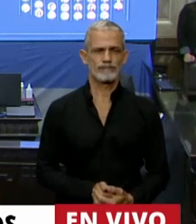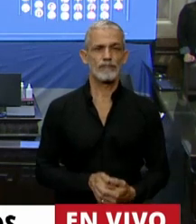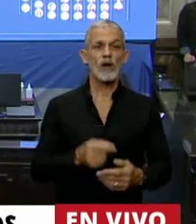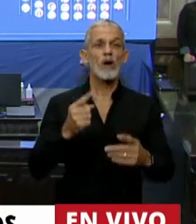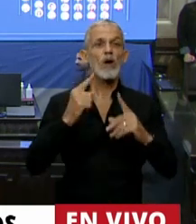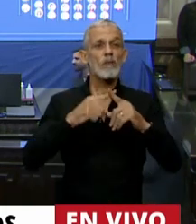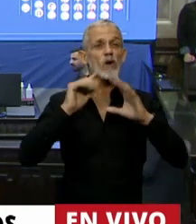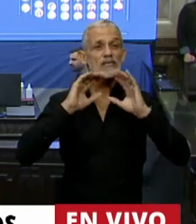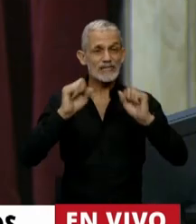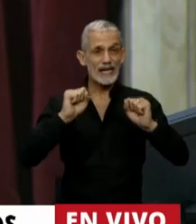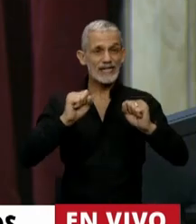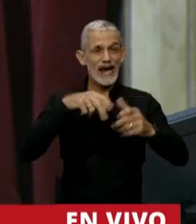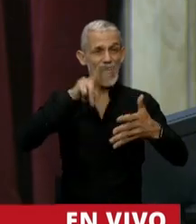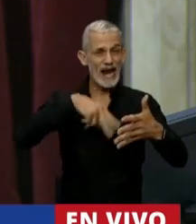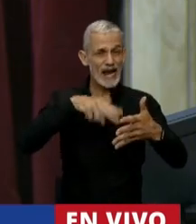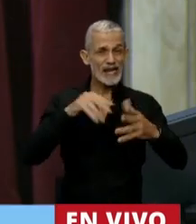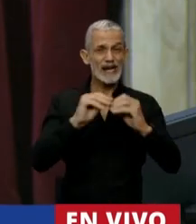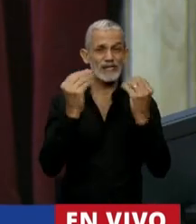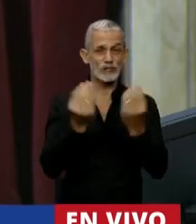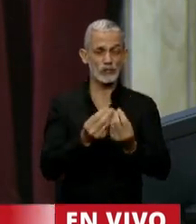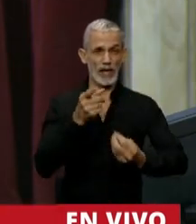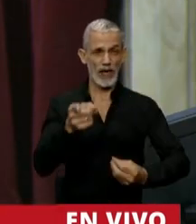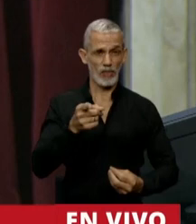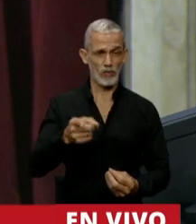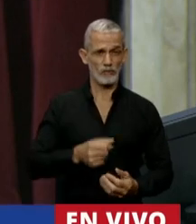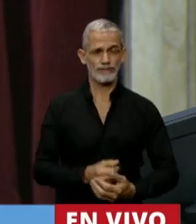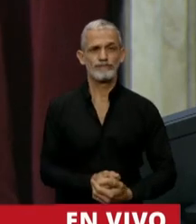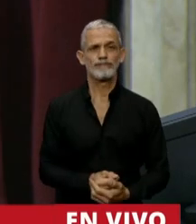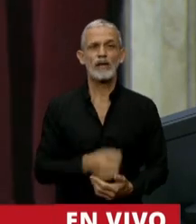Por secretaría se hará lectura del resultado.